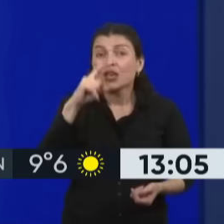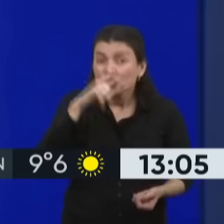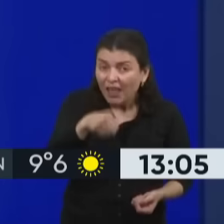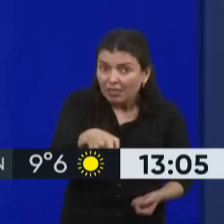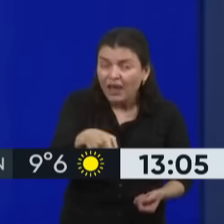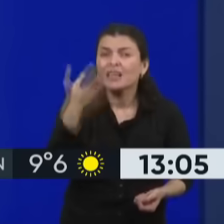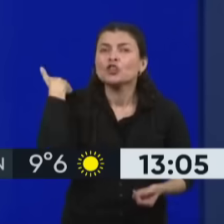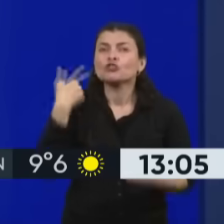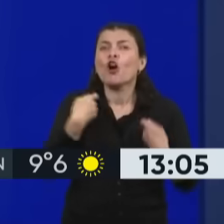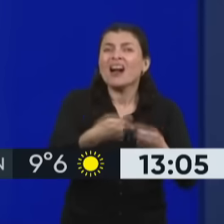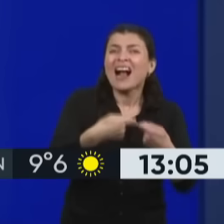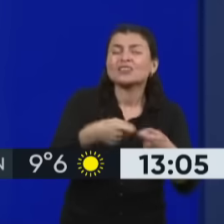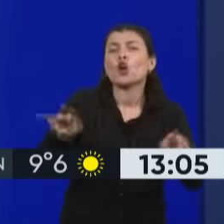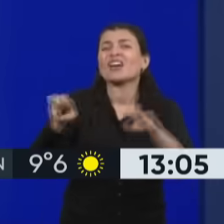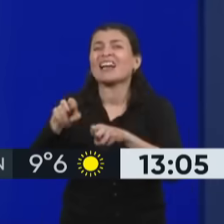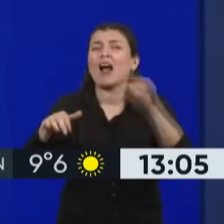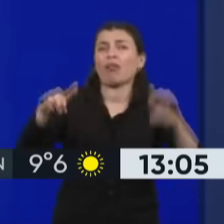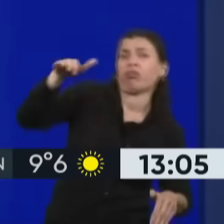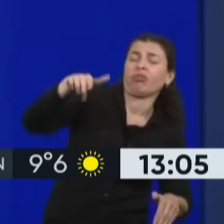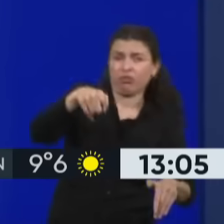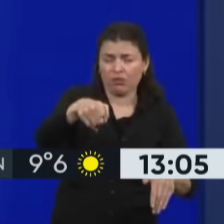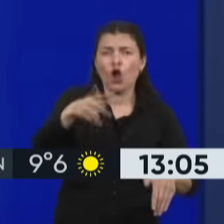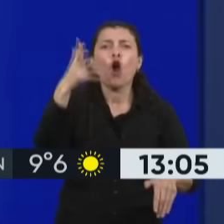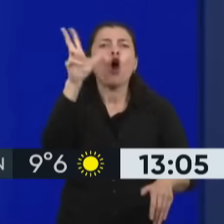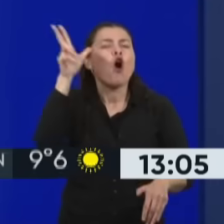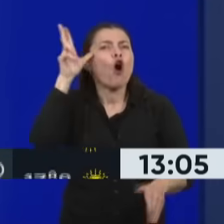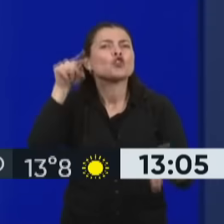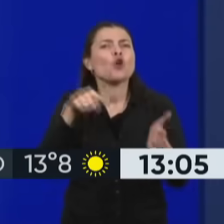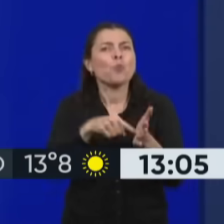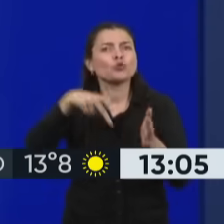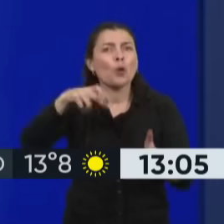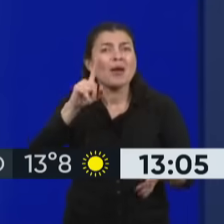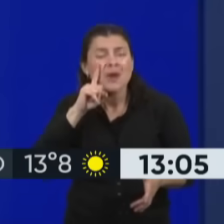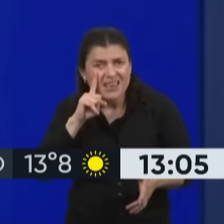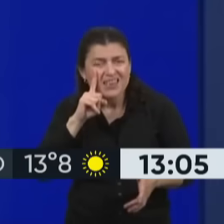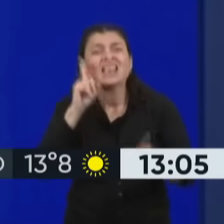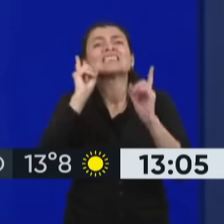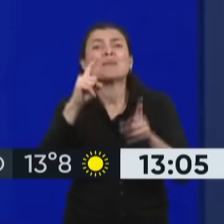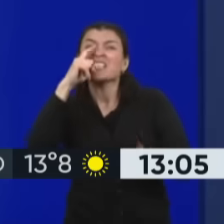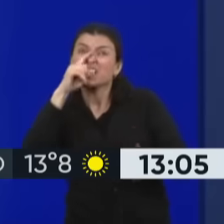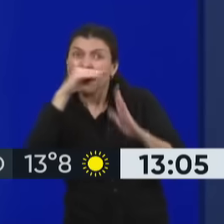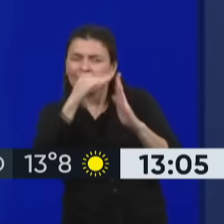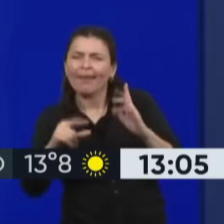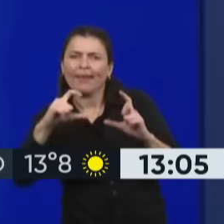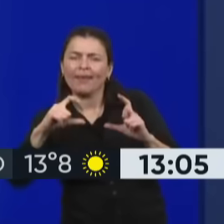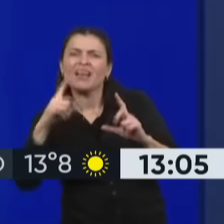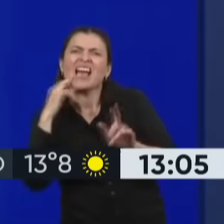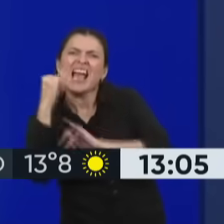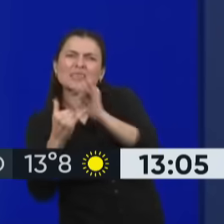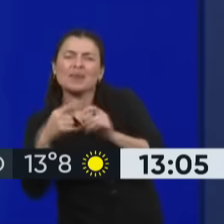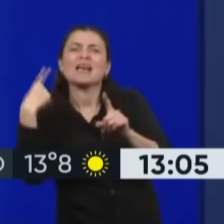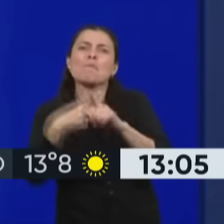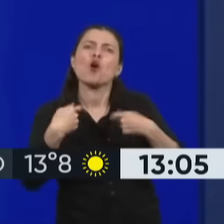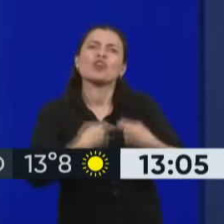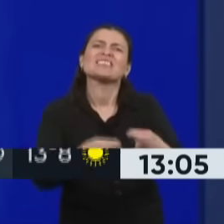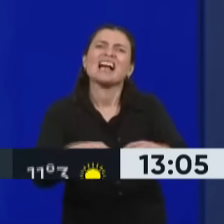de 8 puntos del PBI y 7 eran explicados por el déficit fiscal. Hoy,